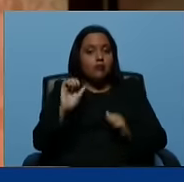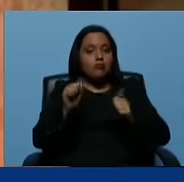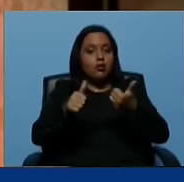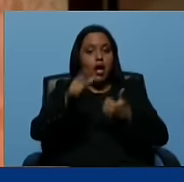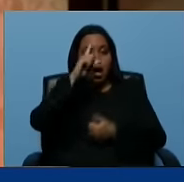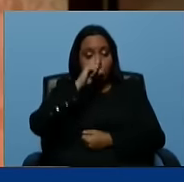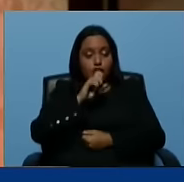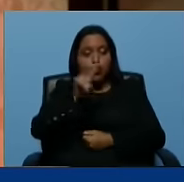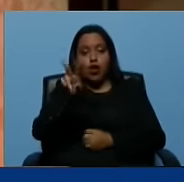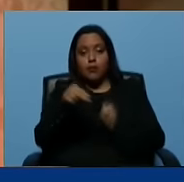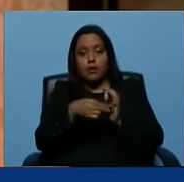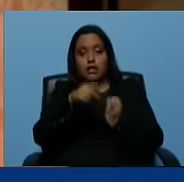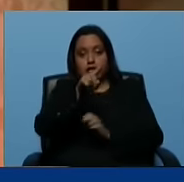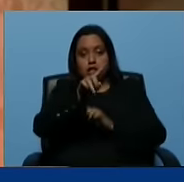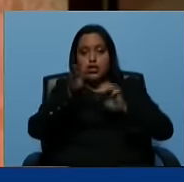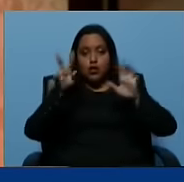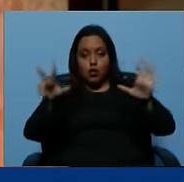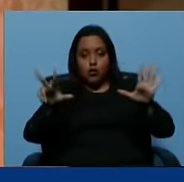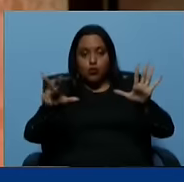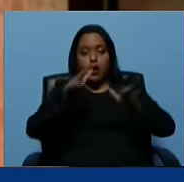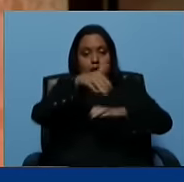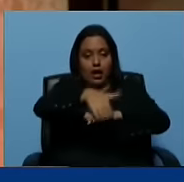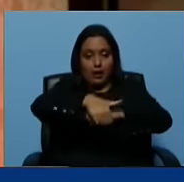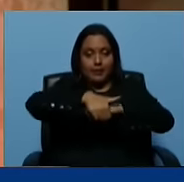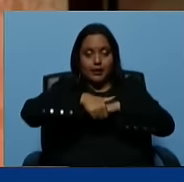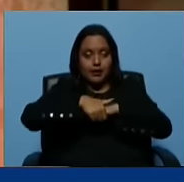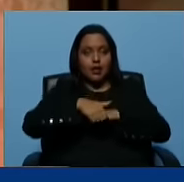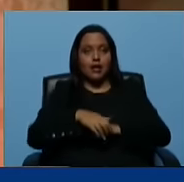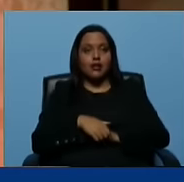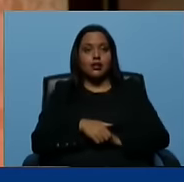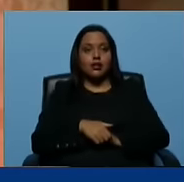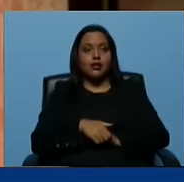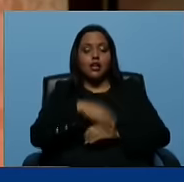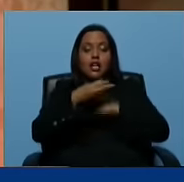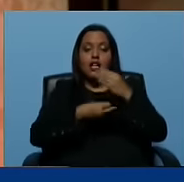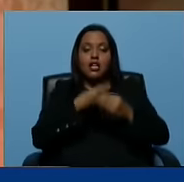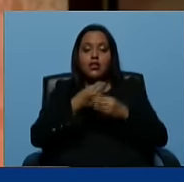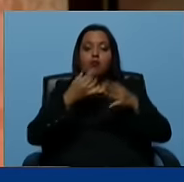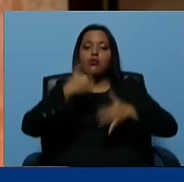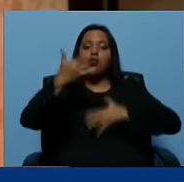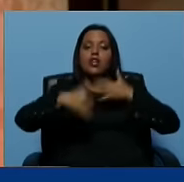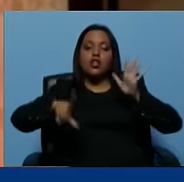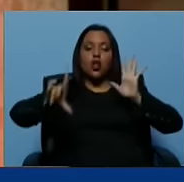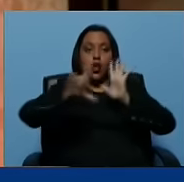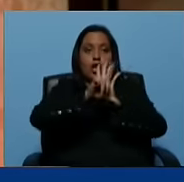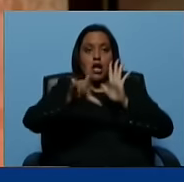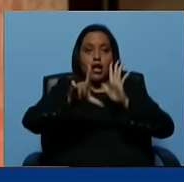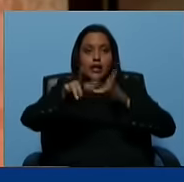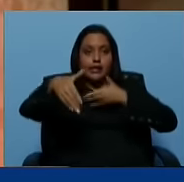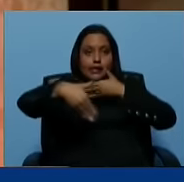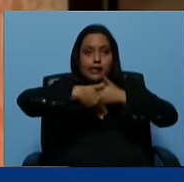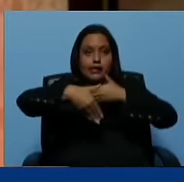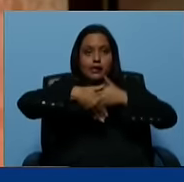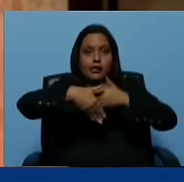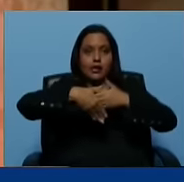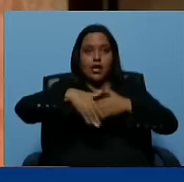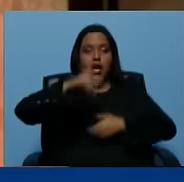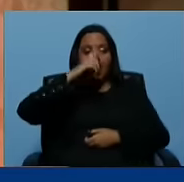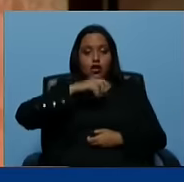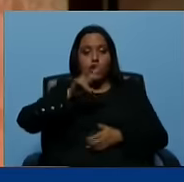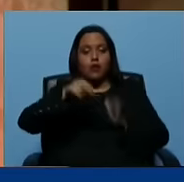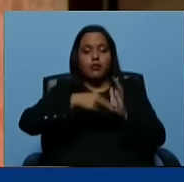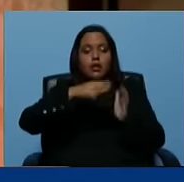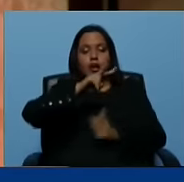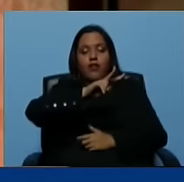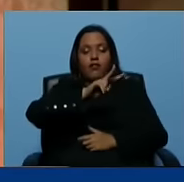2018. Gran Bretaña hizo un proyecto de reglamento de redes sociales en el 2020 que obligaba a la